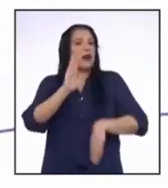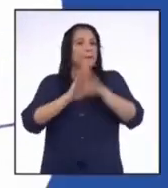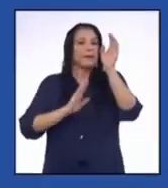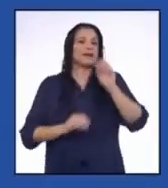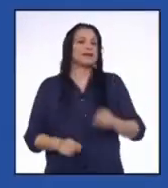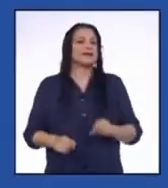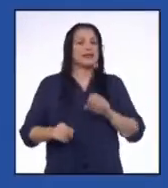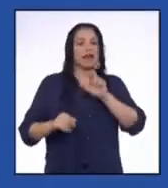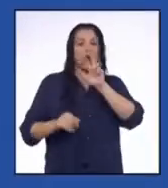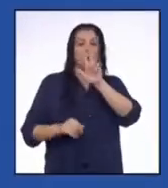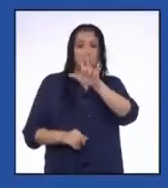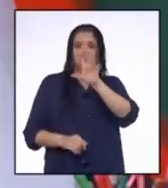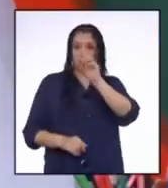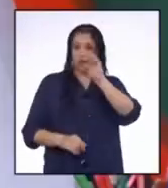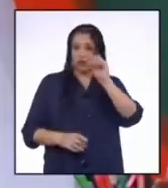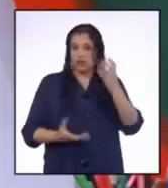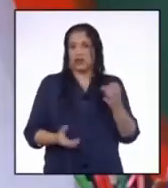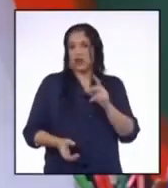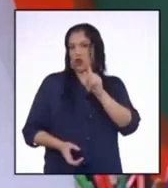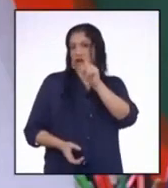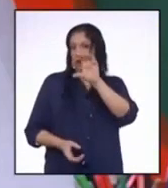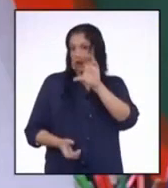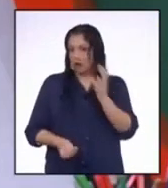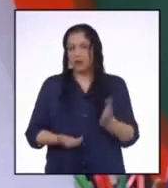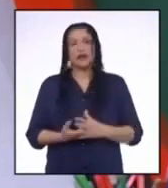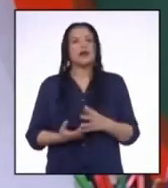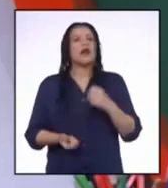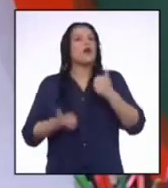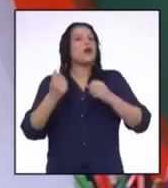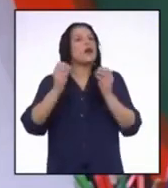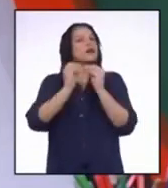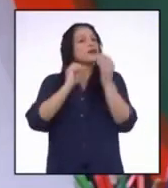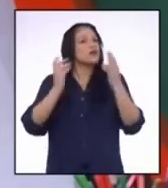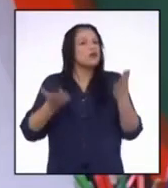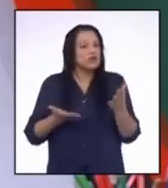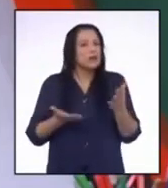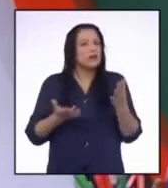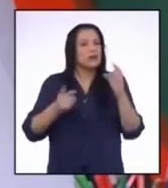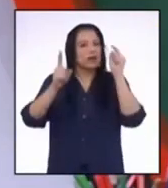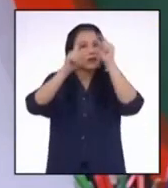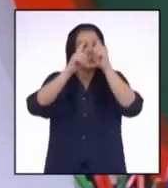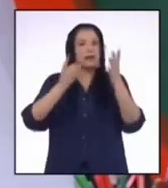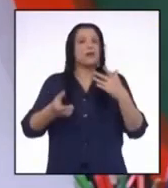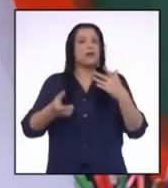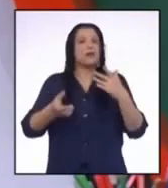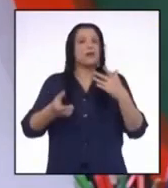800 kilocalorías. Recuerda que la solución al reto debes guardarla en tu portafolio.